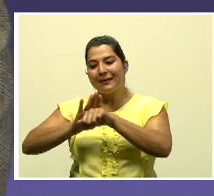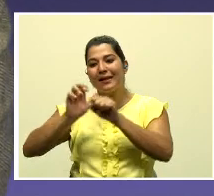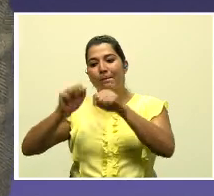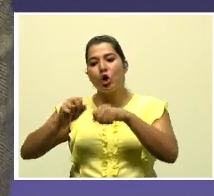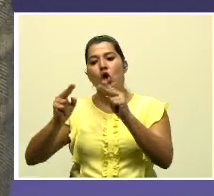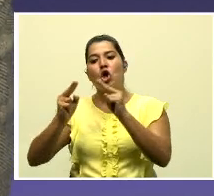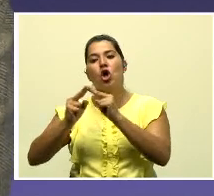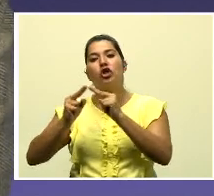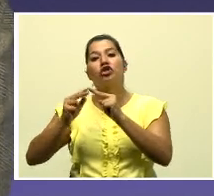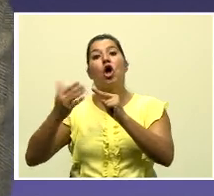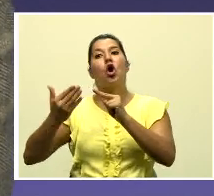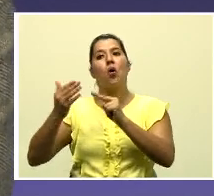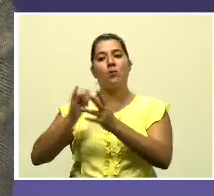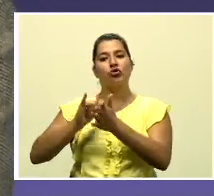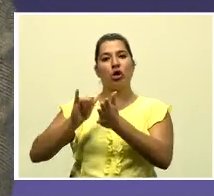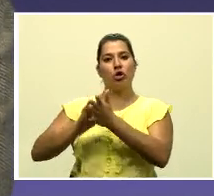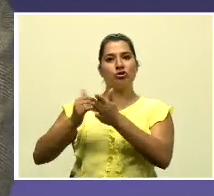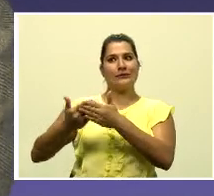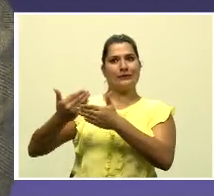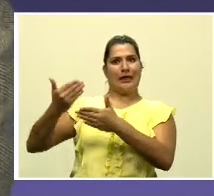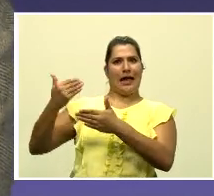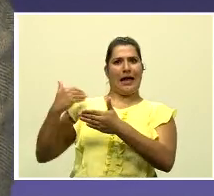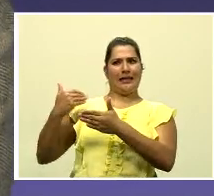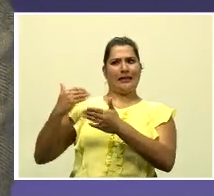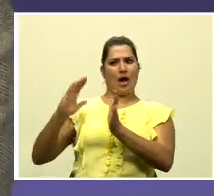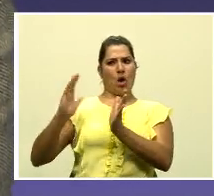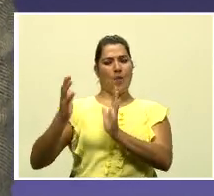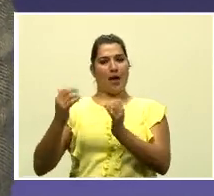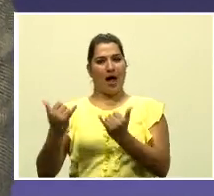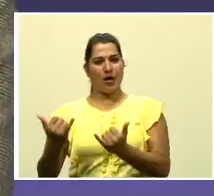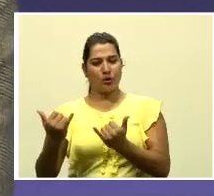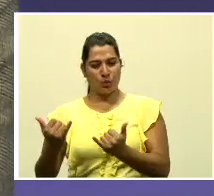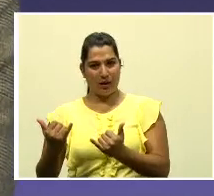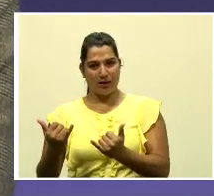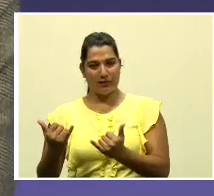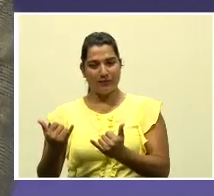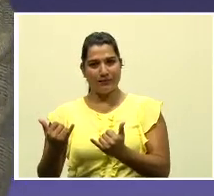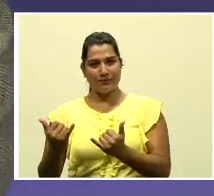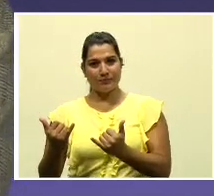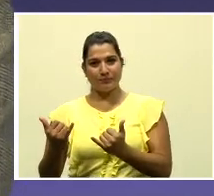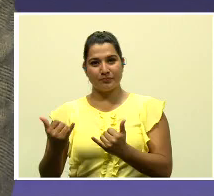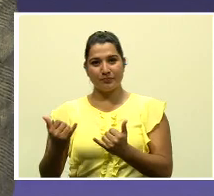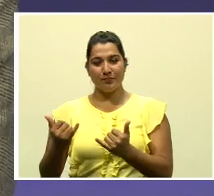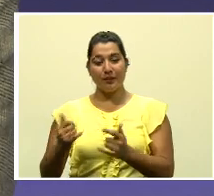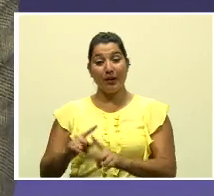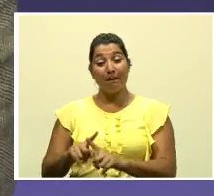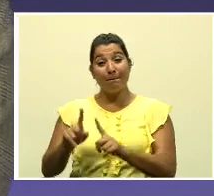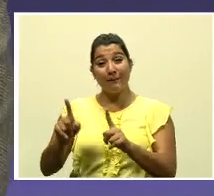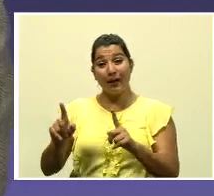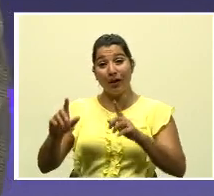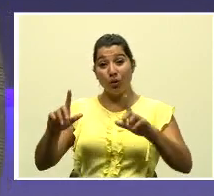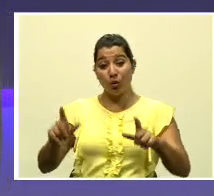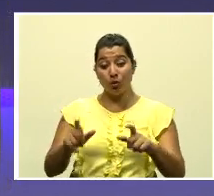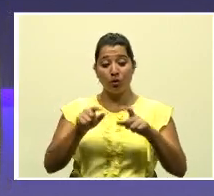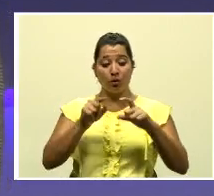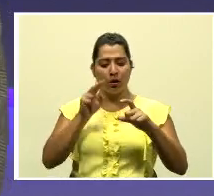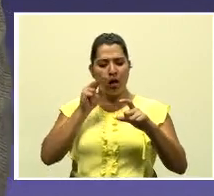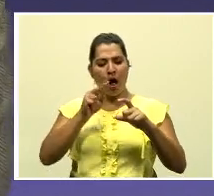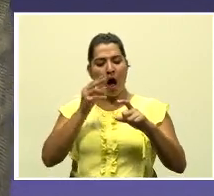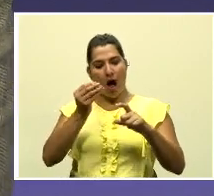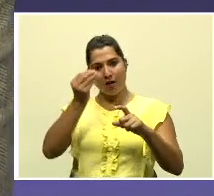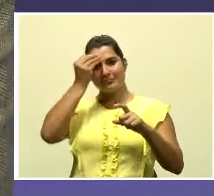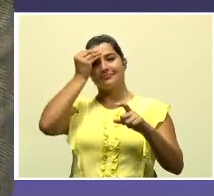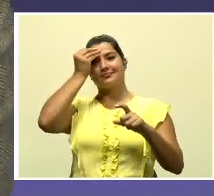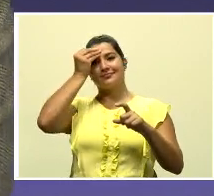diferente de la San José actual, pero esa visión queda en nuestro ser, en nuestra